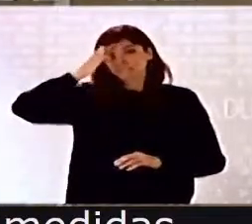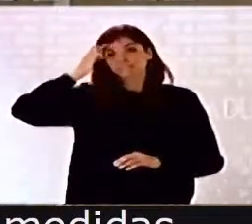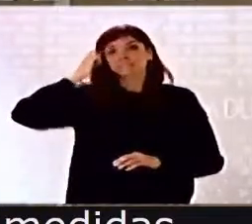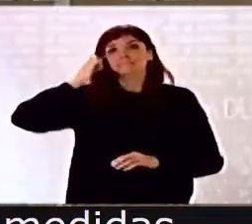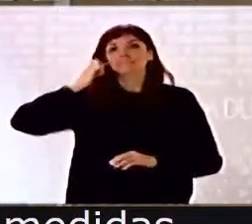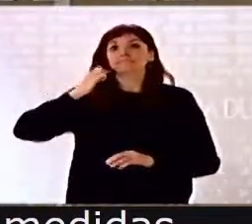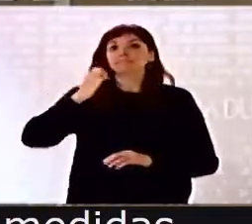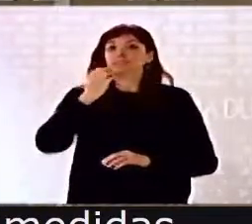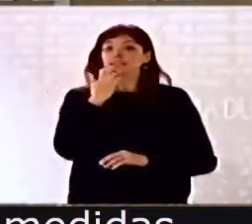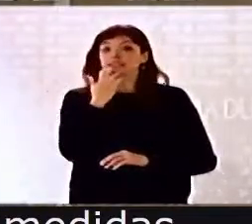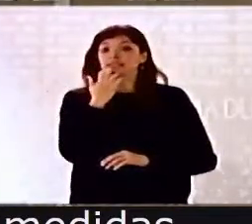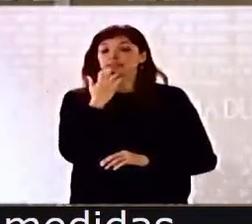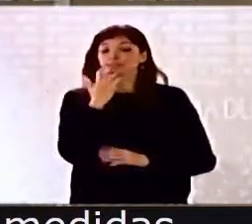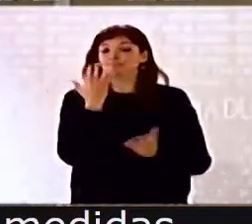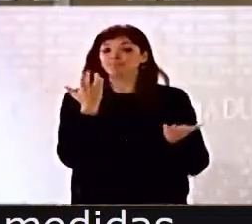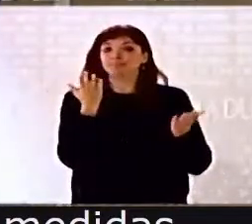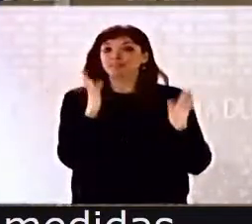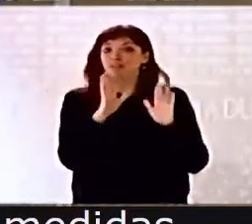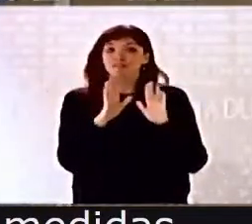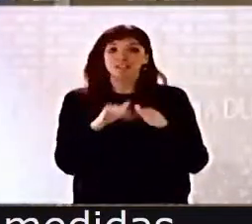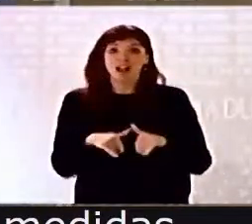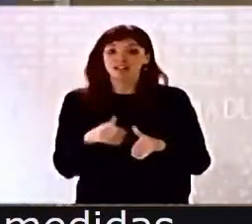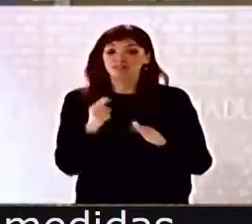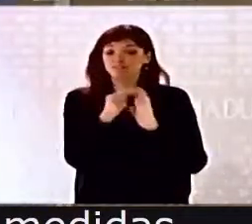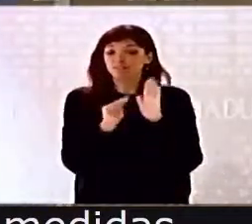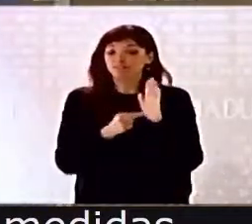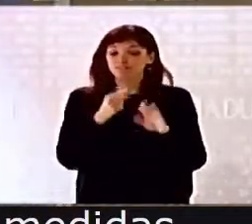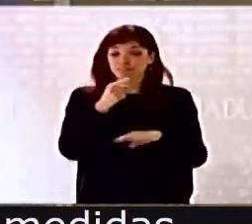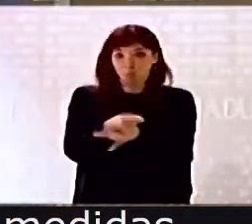que como daño colateral